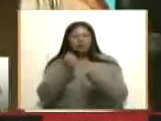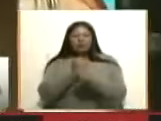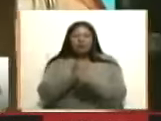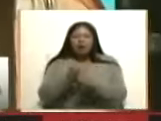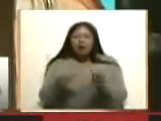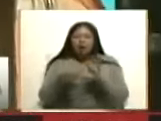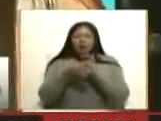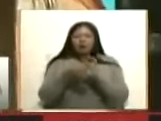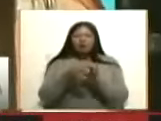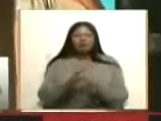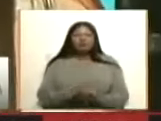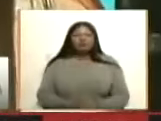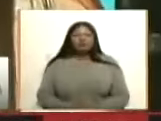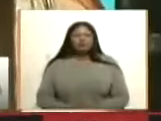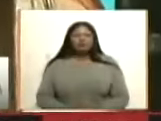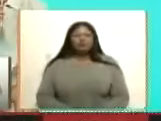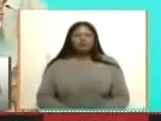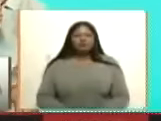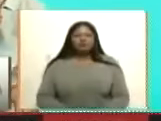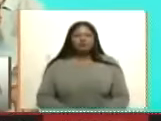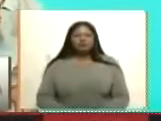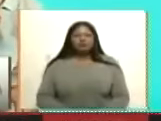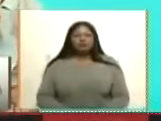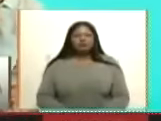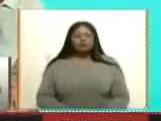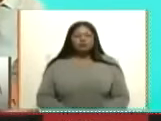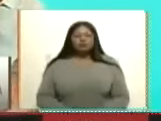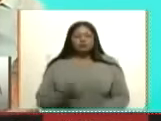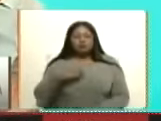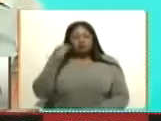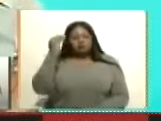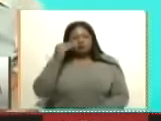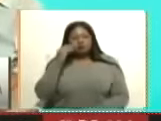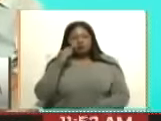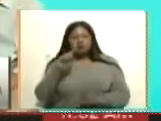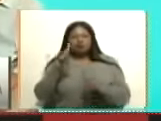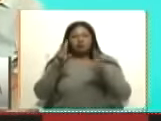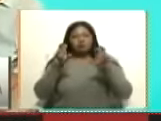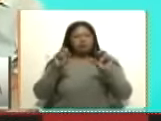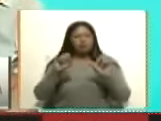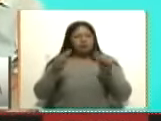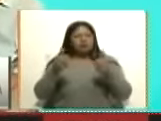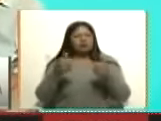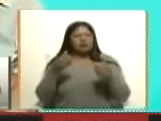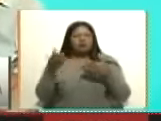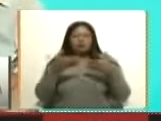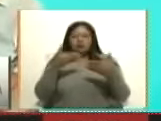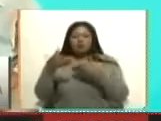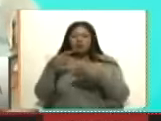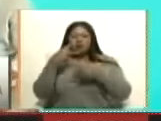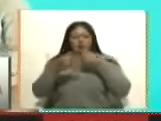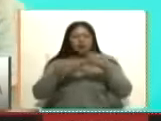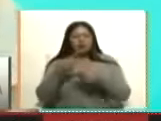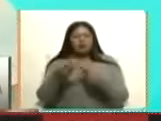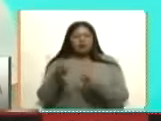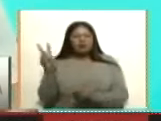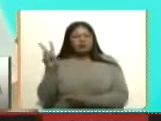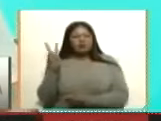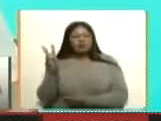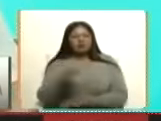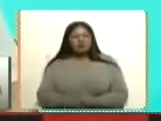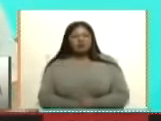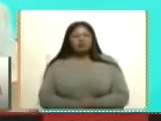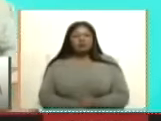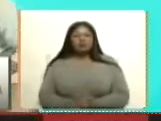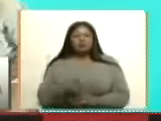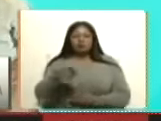juntas y juntos Creo que esta es una un nuevo comienzo para la dinámica política venezolana Y eso nos hace muy feliz Yo